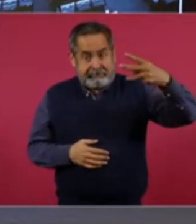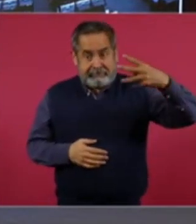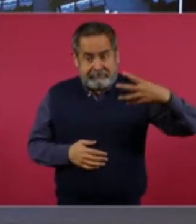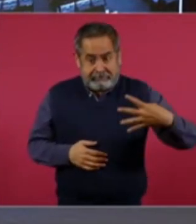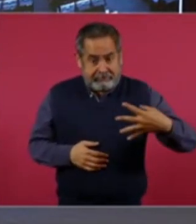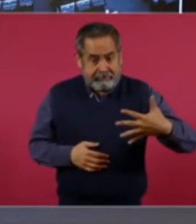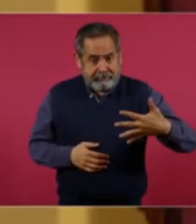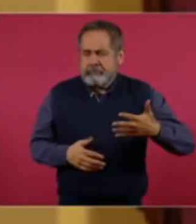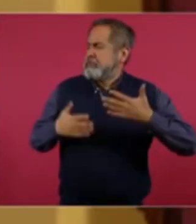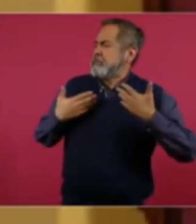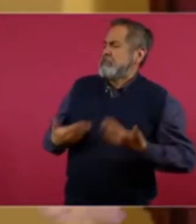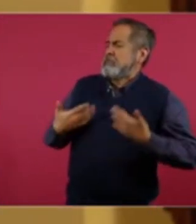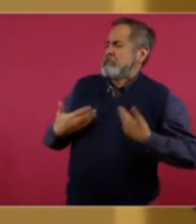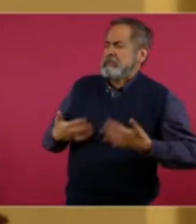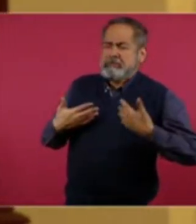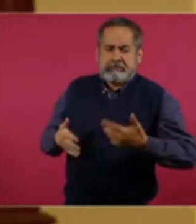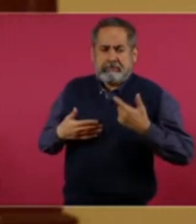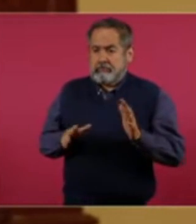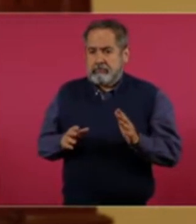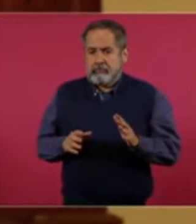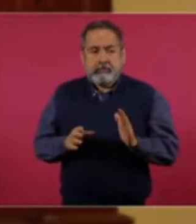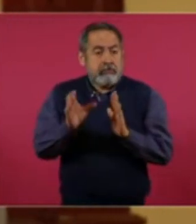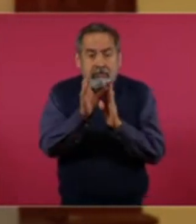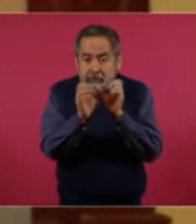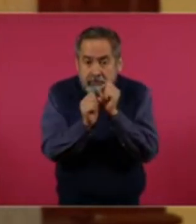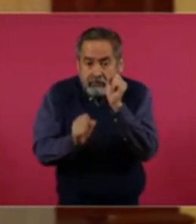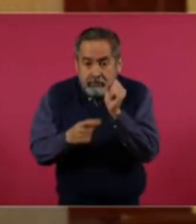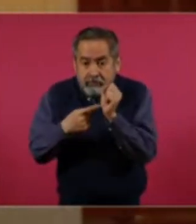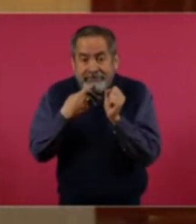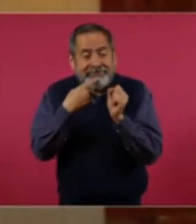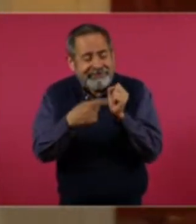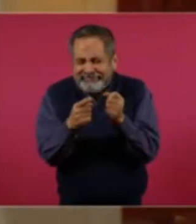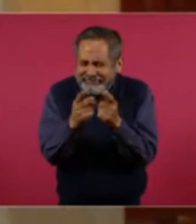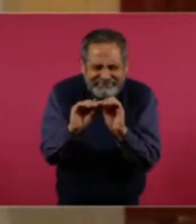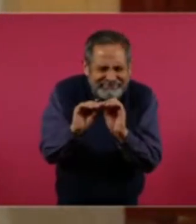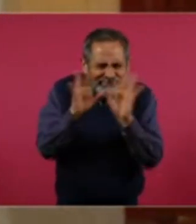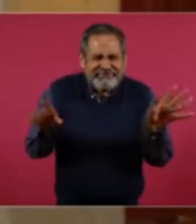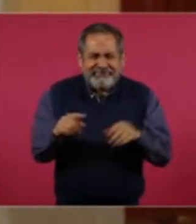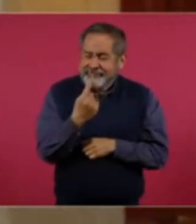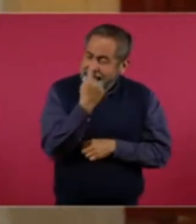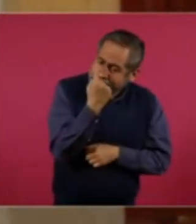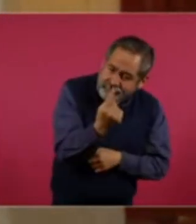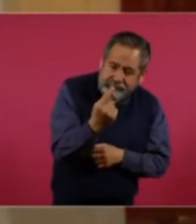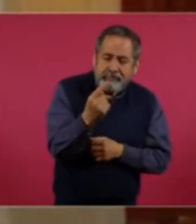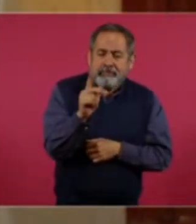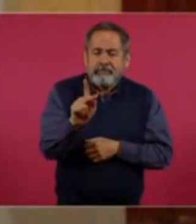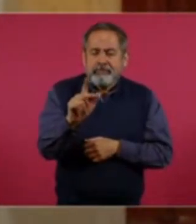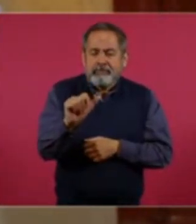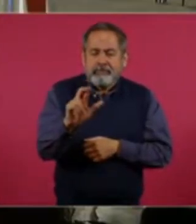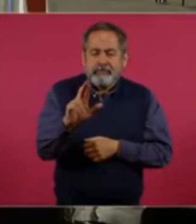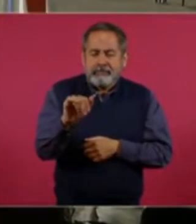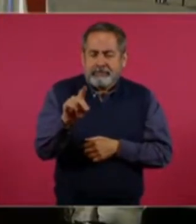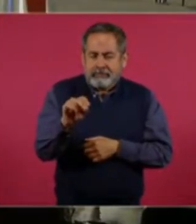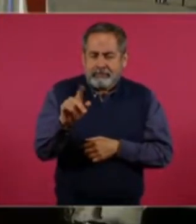estos antecedentes, que la Constitución diga claramente por partido político y que hoy